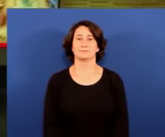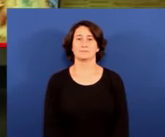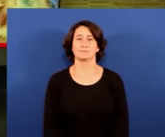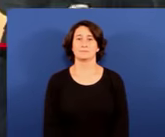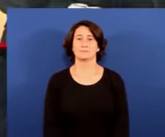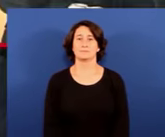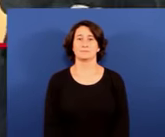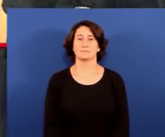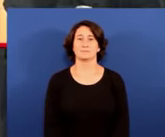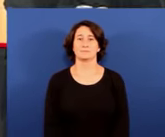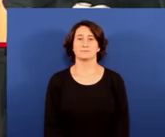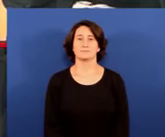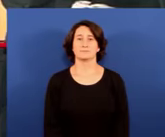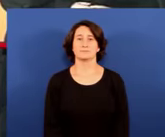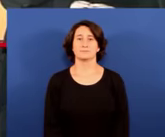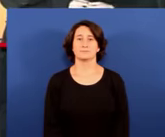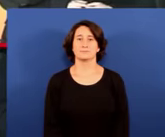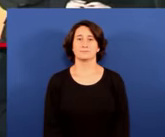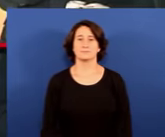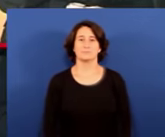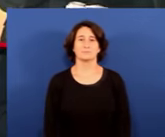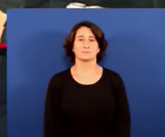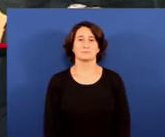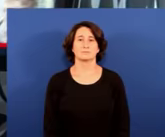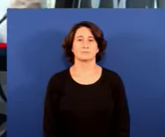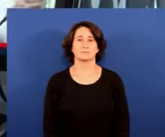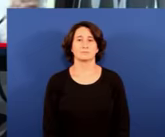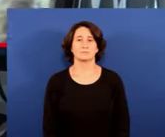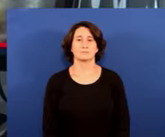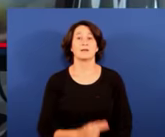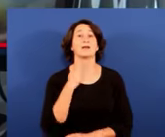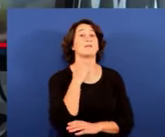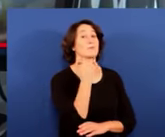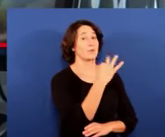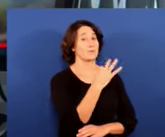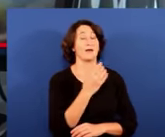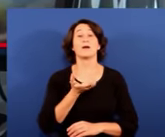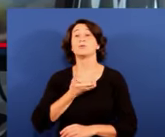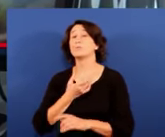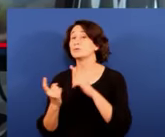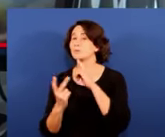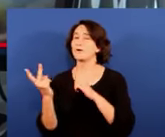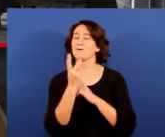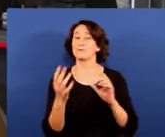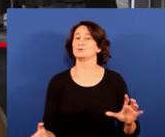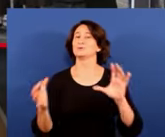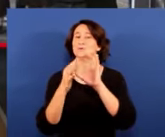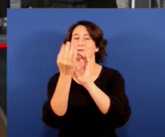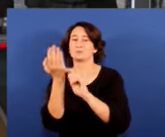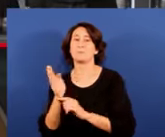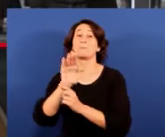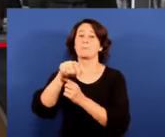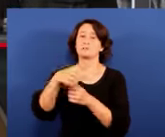Center organizadas por el Departamento de Medio Ambiente de la Diputación Foral de Vizcaya y el Centro. El personal técnico guió a las personas